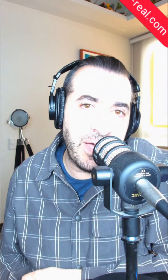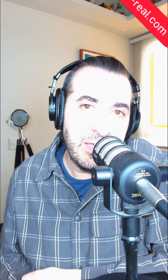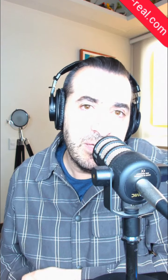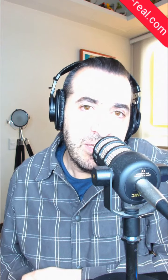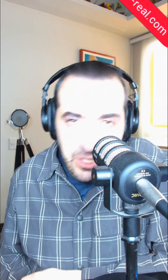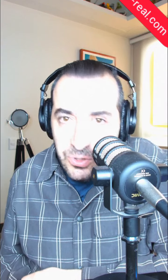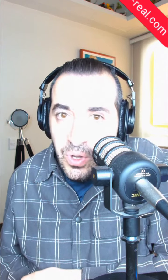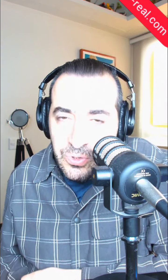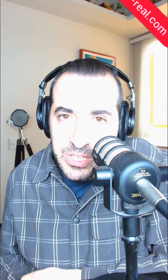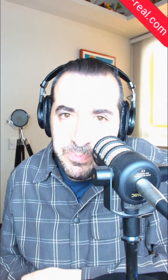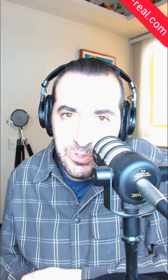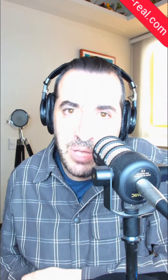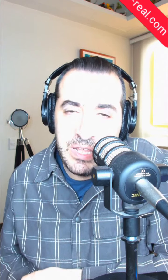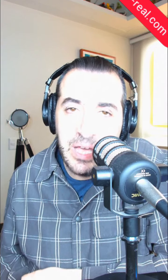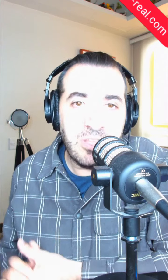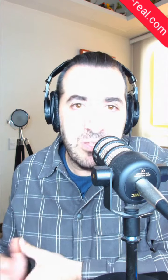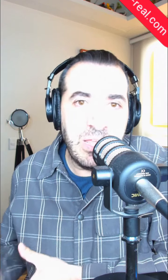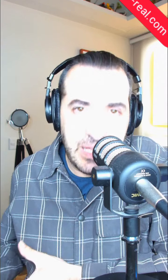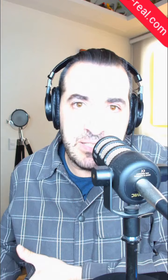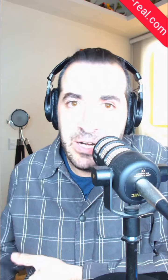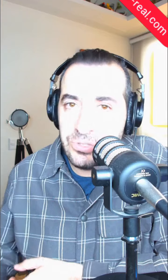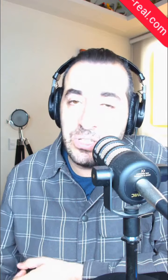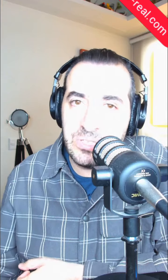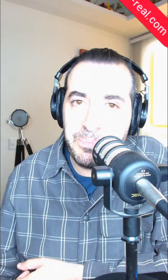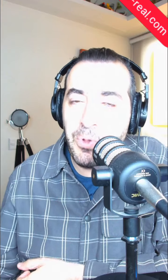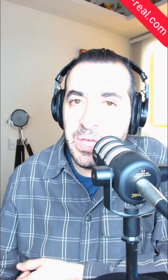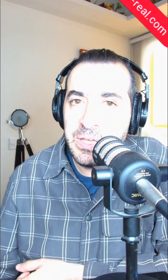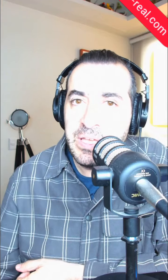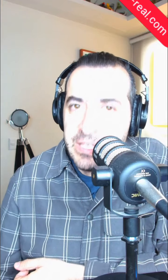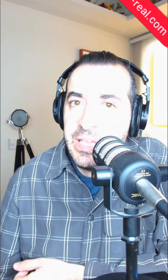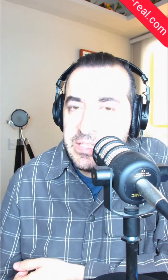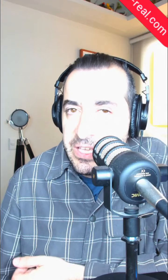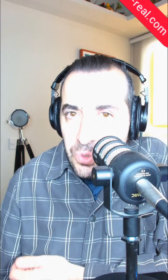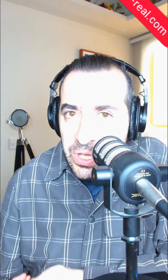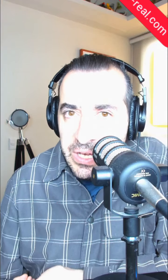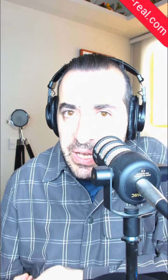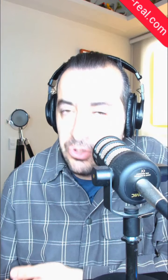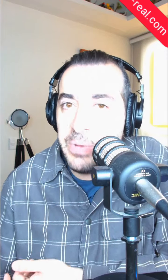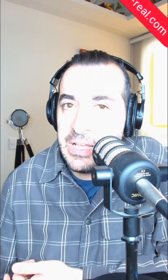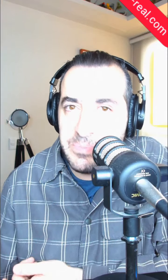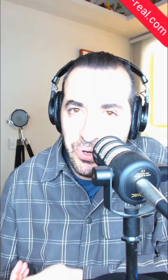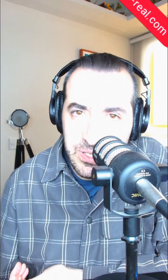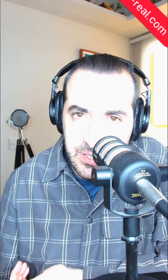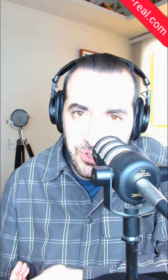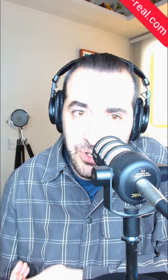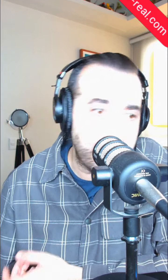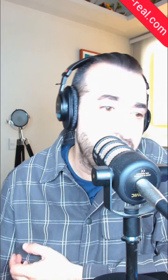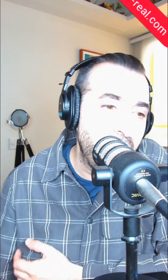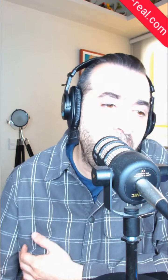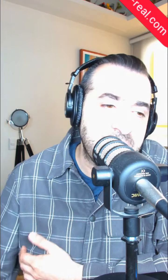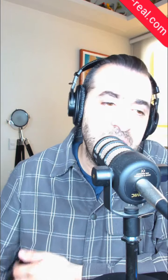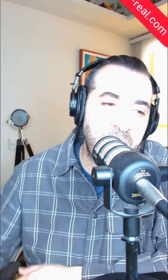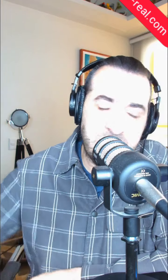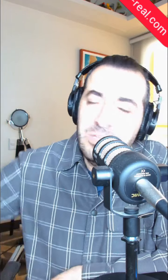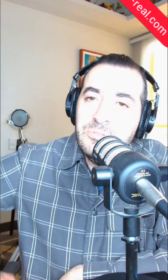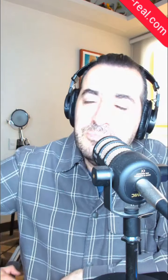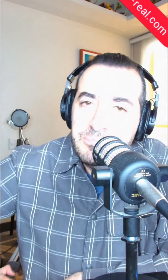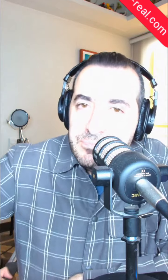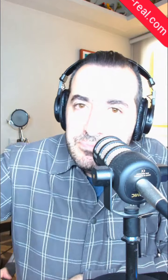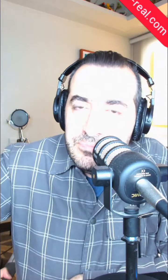adecuada y no es su responsabilidad. Tendría que ser los entes de poder quienes ayuden a tomar las mejores decisiones. No ha sido